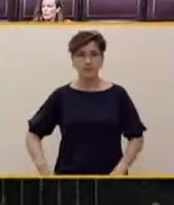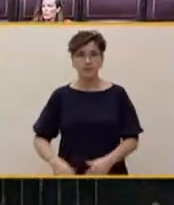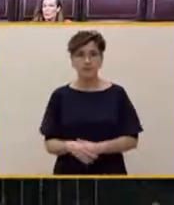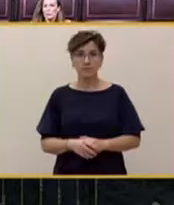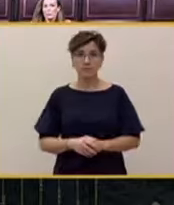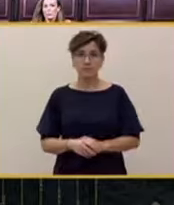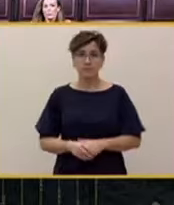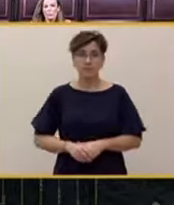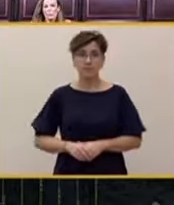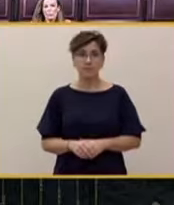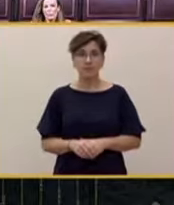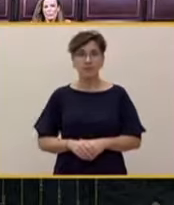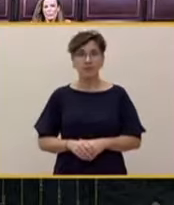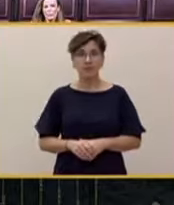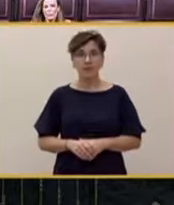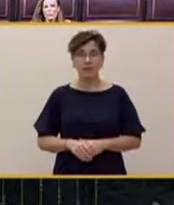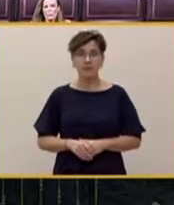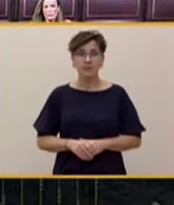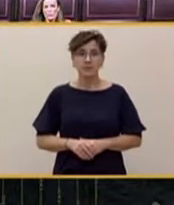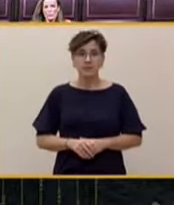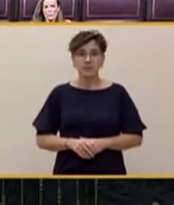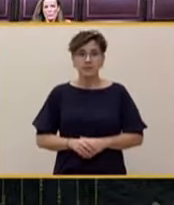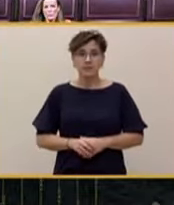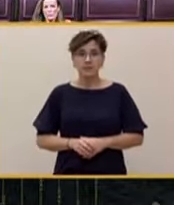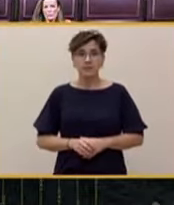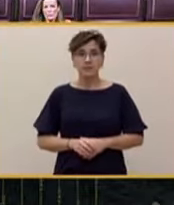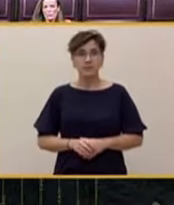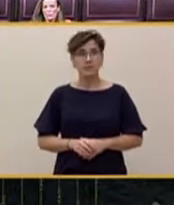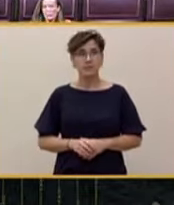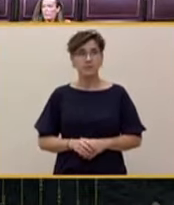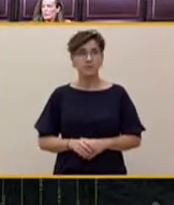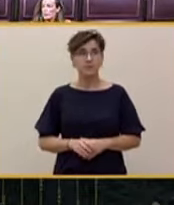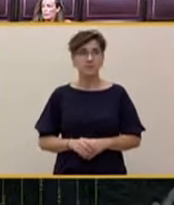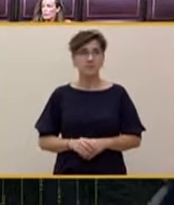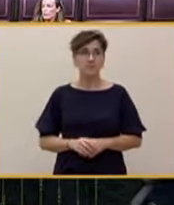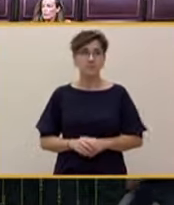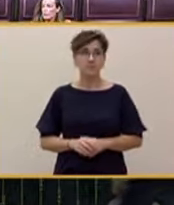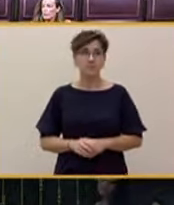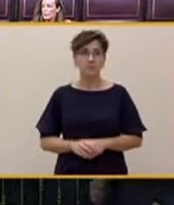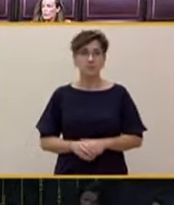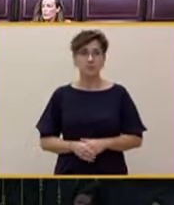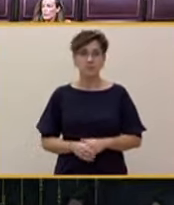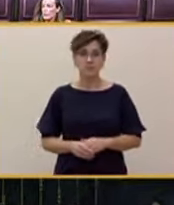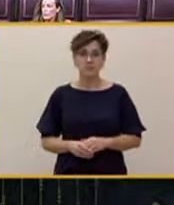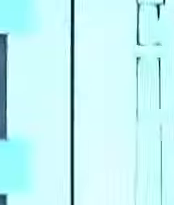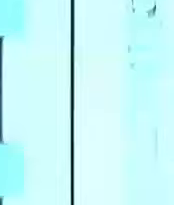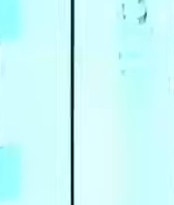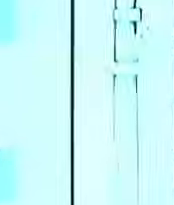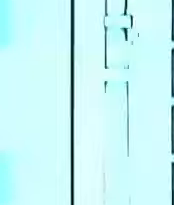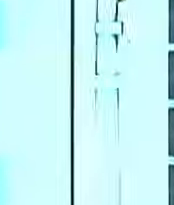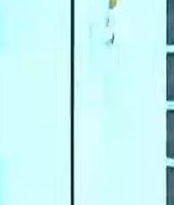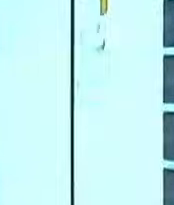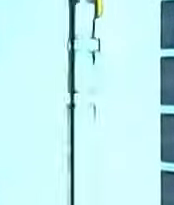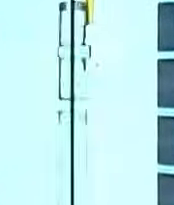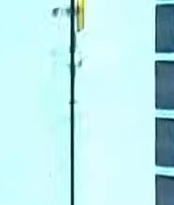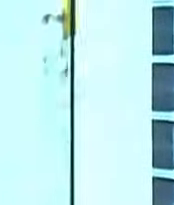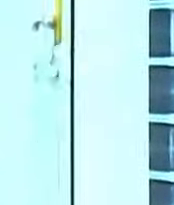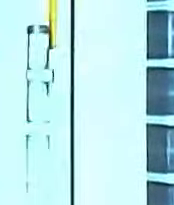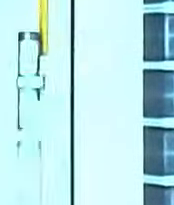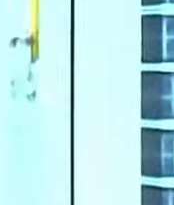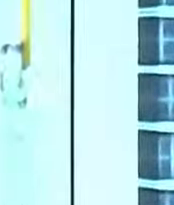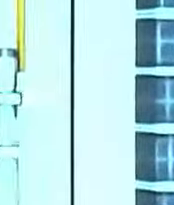lobo, decía el presidente del Gobierno. España está envuelta en un temporal y necesita un puerto seguro en el que atracar. Los vientos huracanados